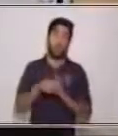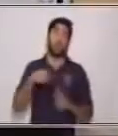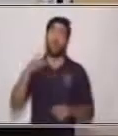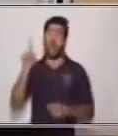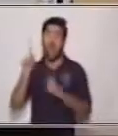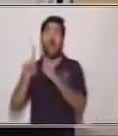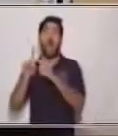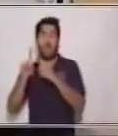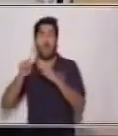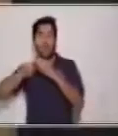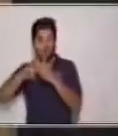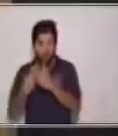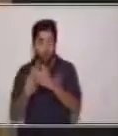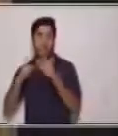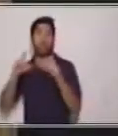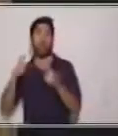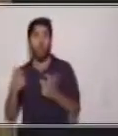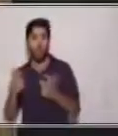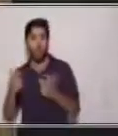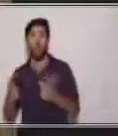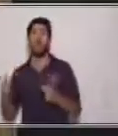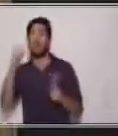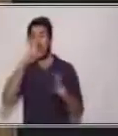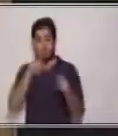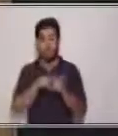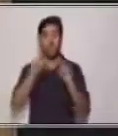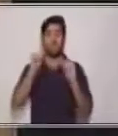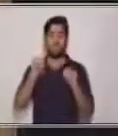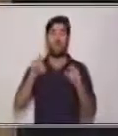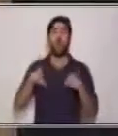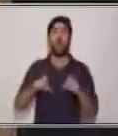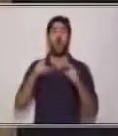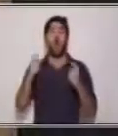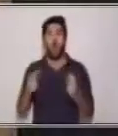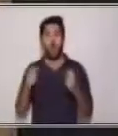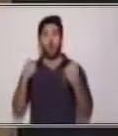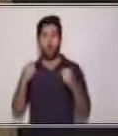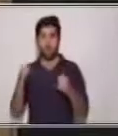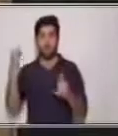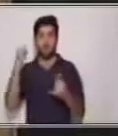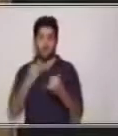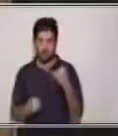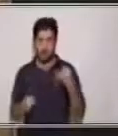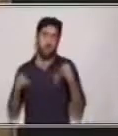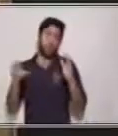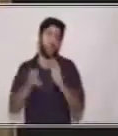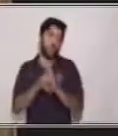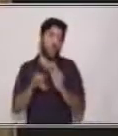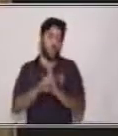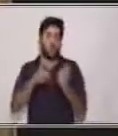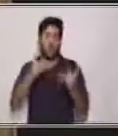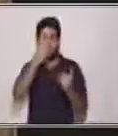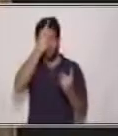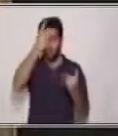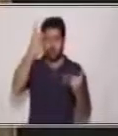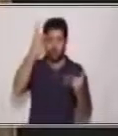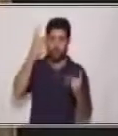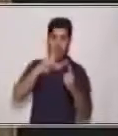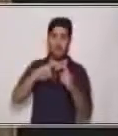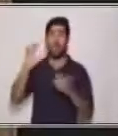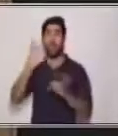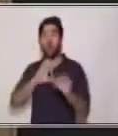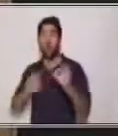paso debemos iniciar y con cuál debemos finalizar. ¿Esto para qué? Para una tarea o una acción. Algo